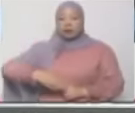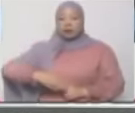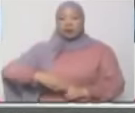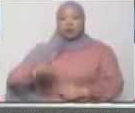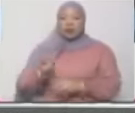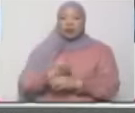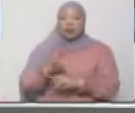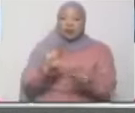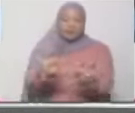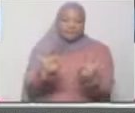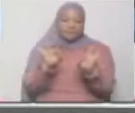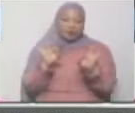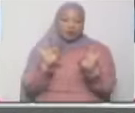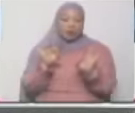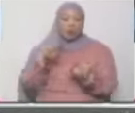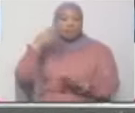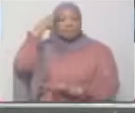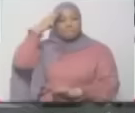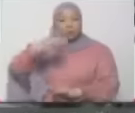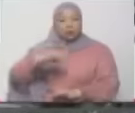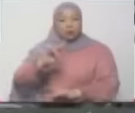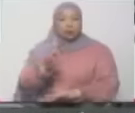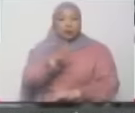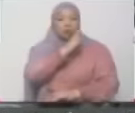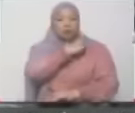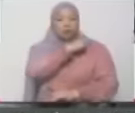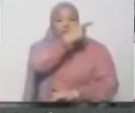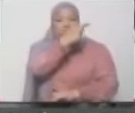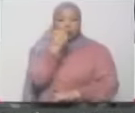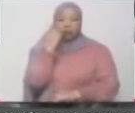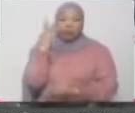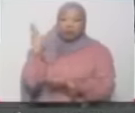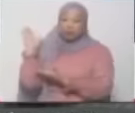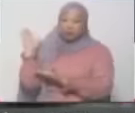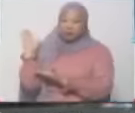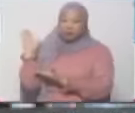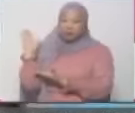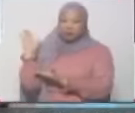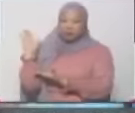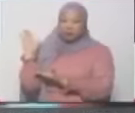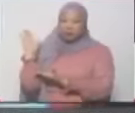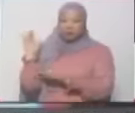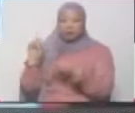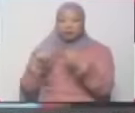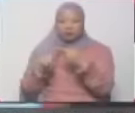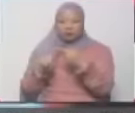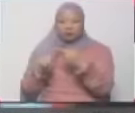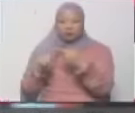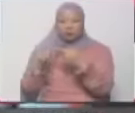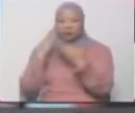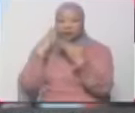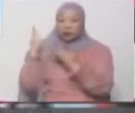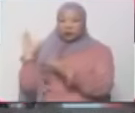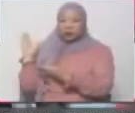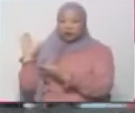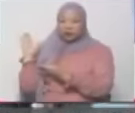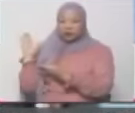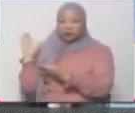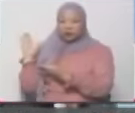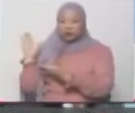muy especial a los generales en jefe, Vladimir Padrino López, Domingo Antonio Hernández Lares